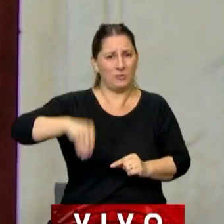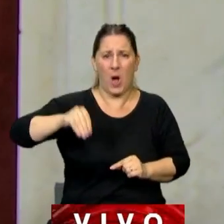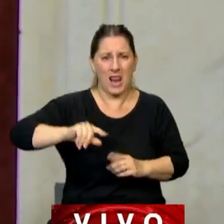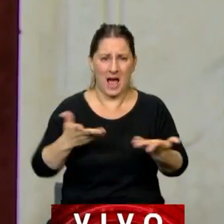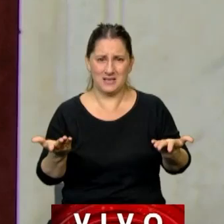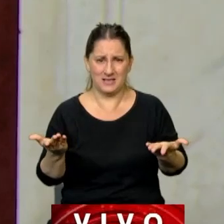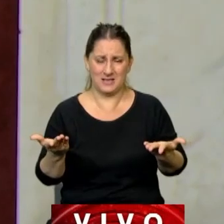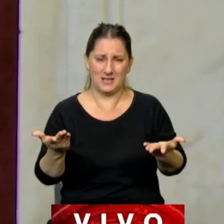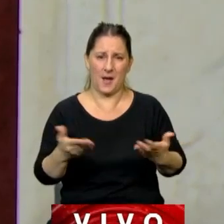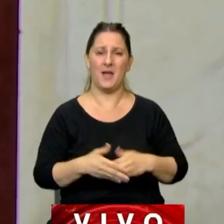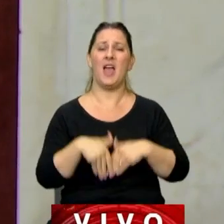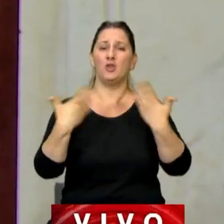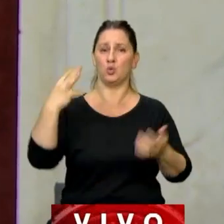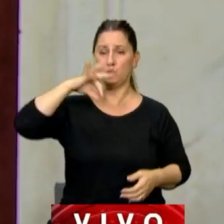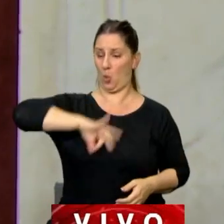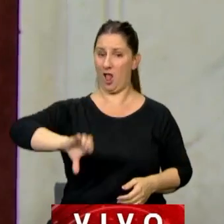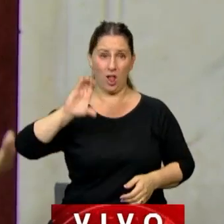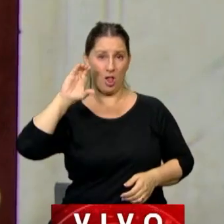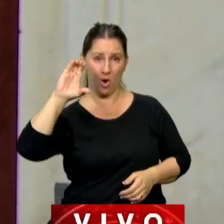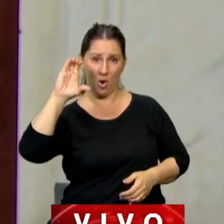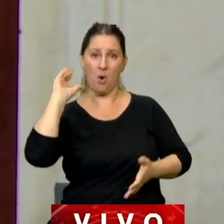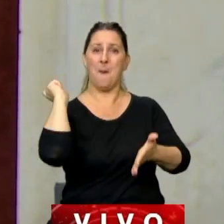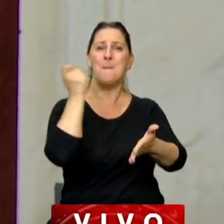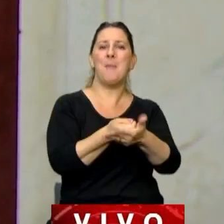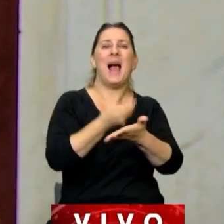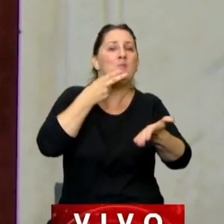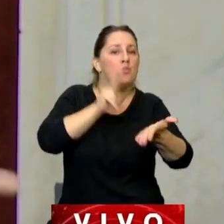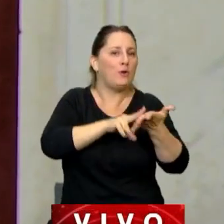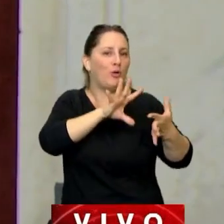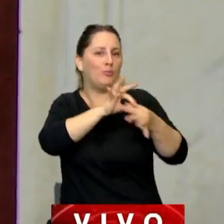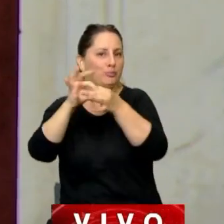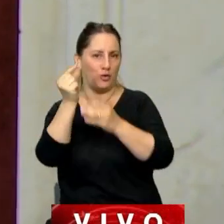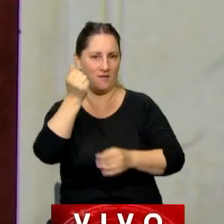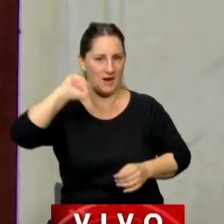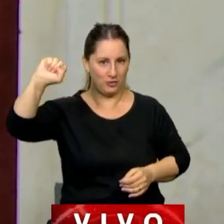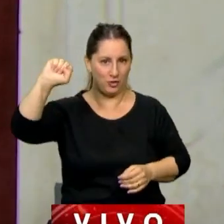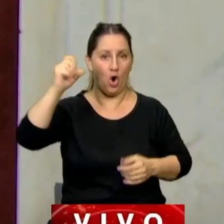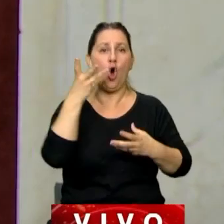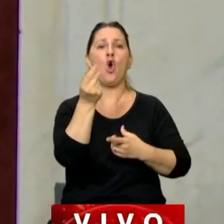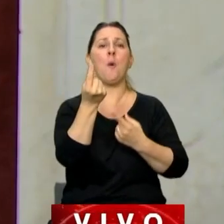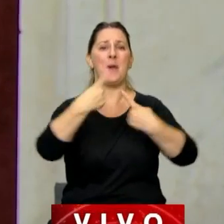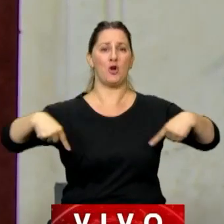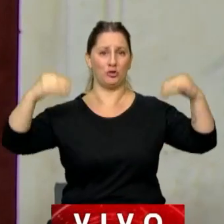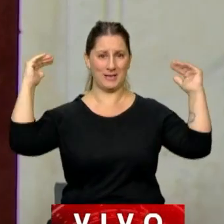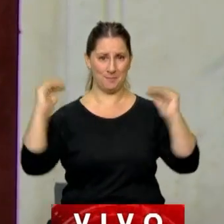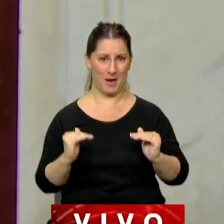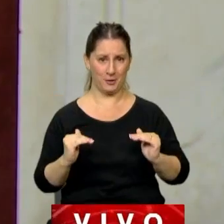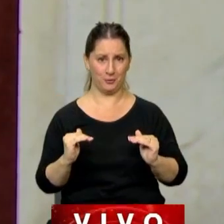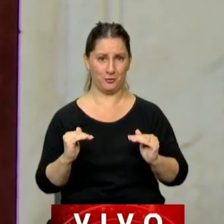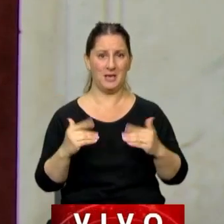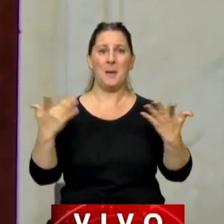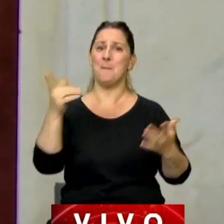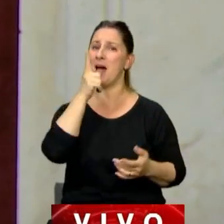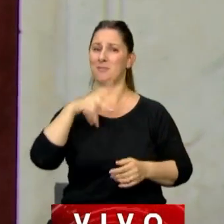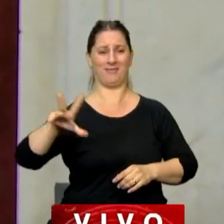Entonces, con el sueldo uno paga el impuesto inflacionario, pudiendo comprar menos bienes, y además parece que es